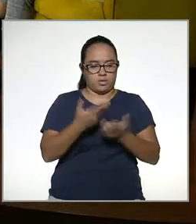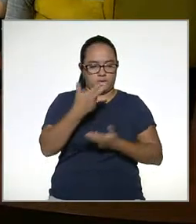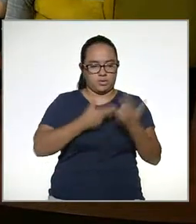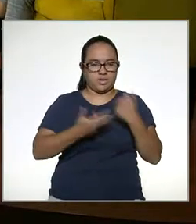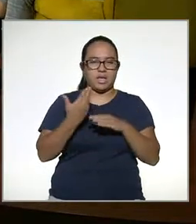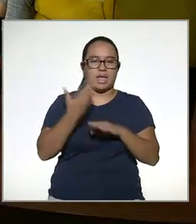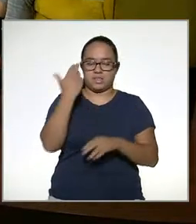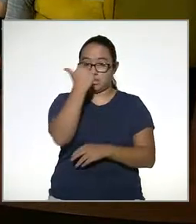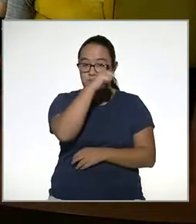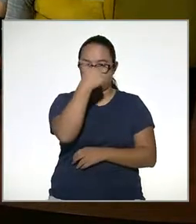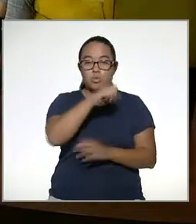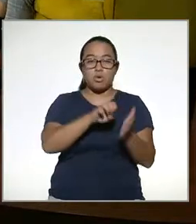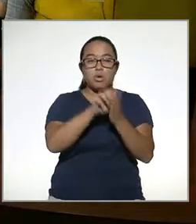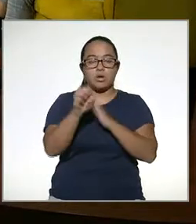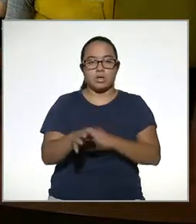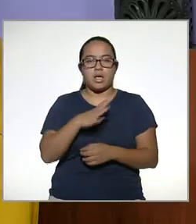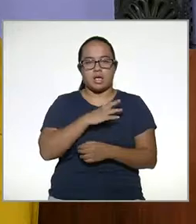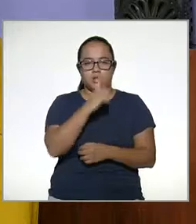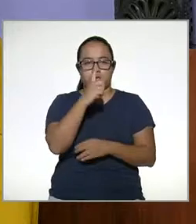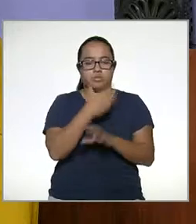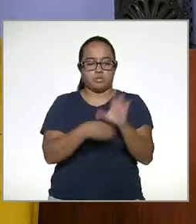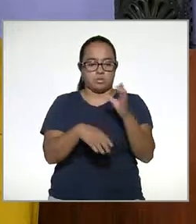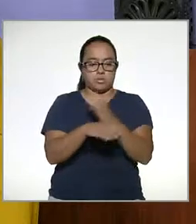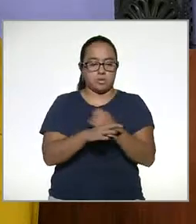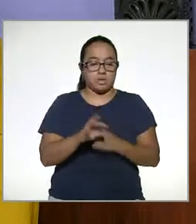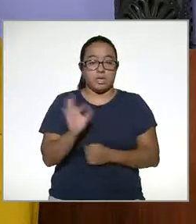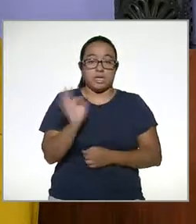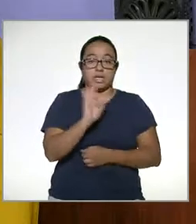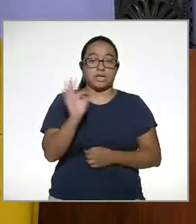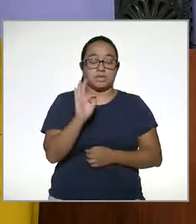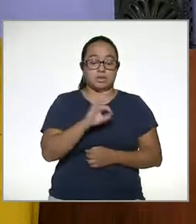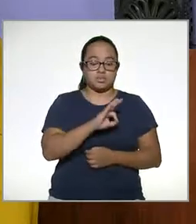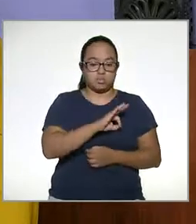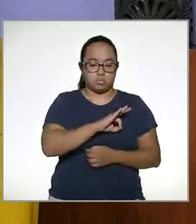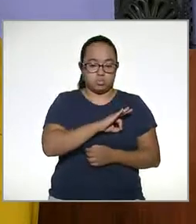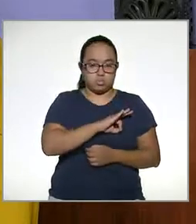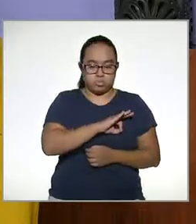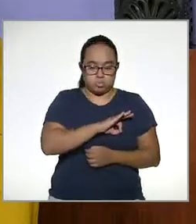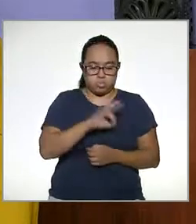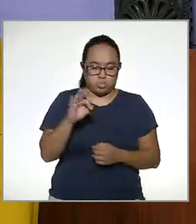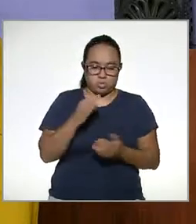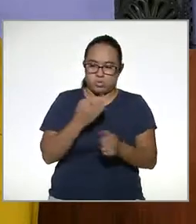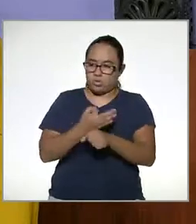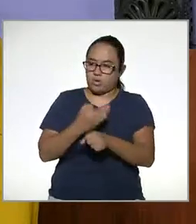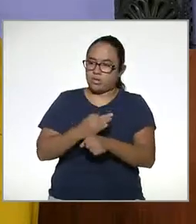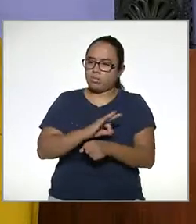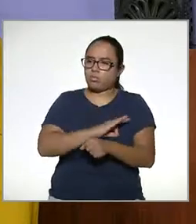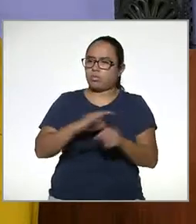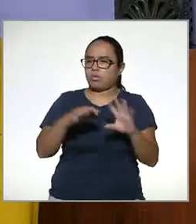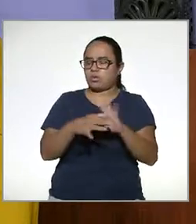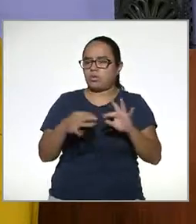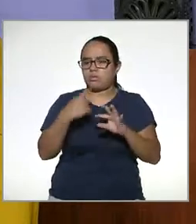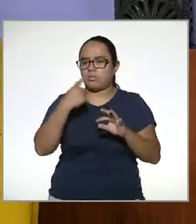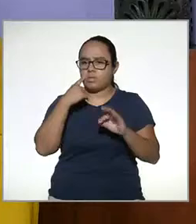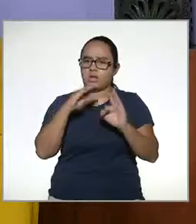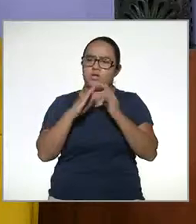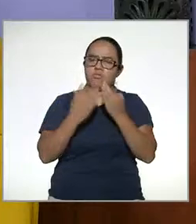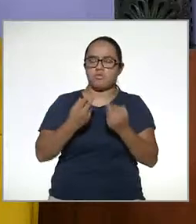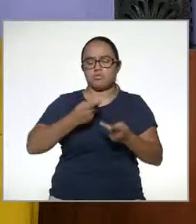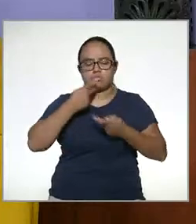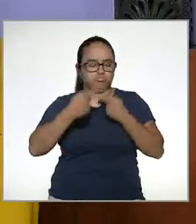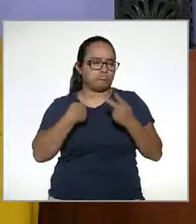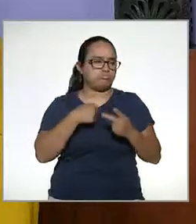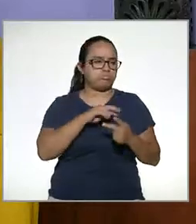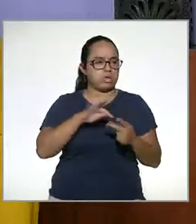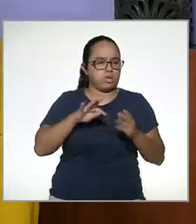nos hicieron del autismo. Ahí, por ejemplo, había una cuestión en donde, si uno puede desplegarse a saber que, por ejemplo, aquí en el foro uno puede hablar de cierta manera y comportarse de cierta